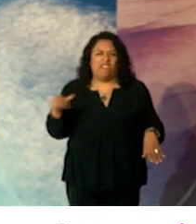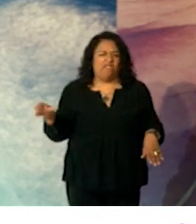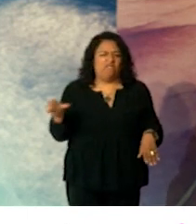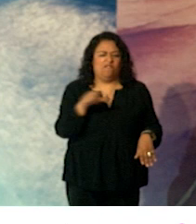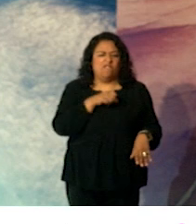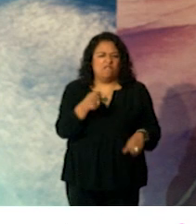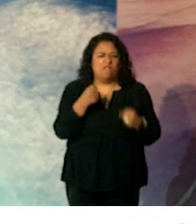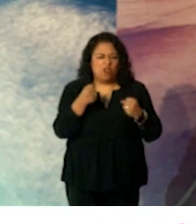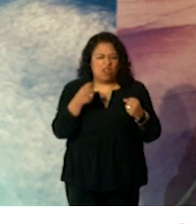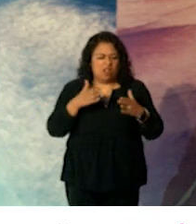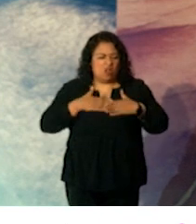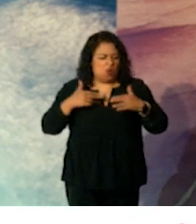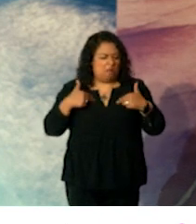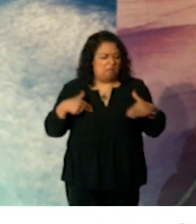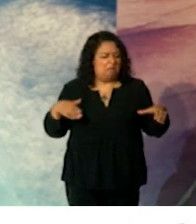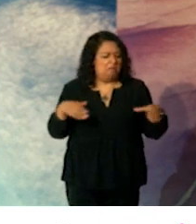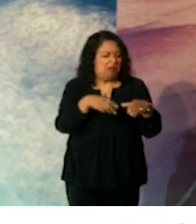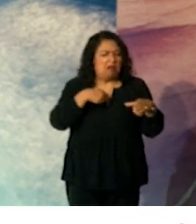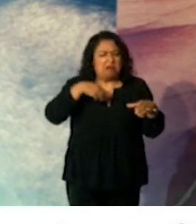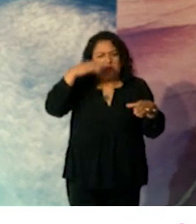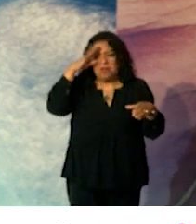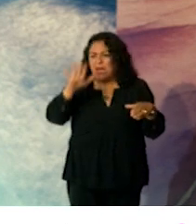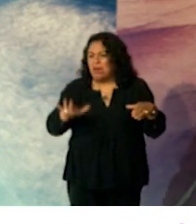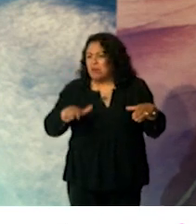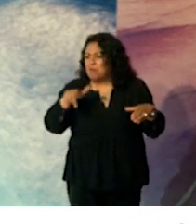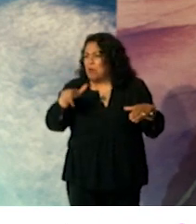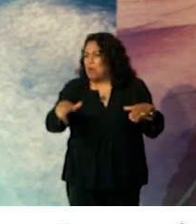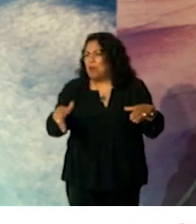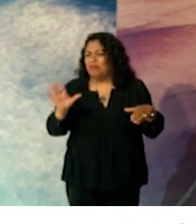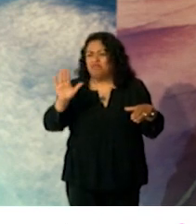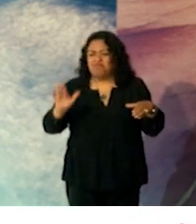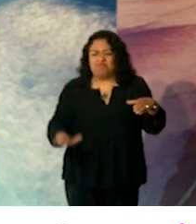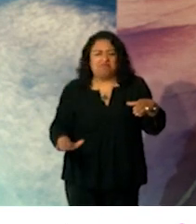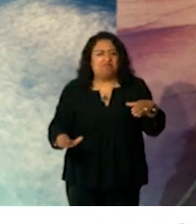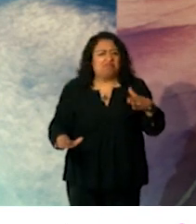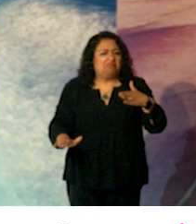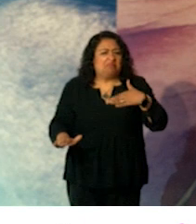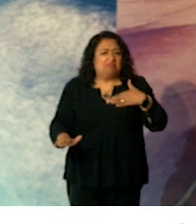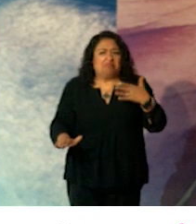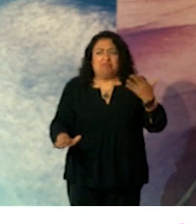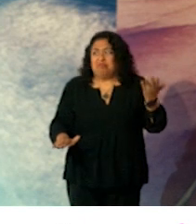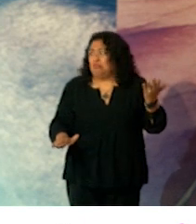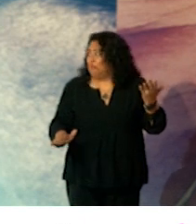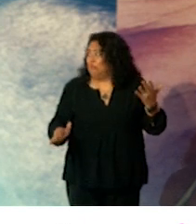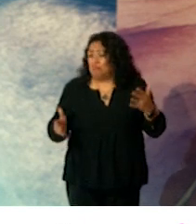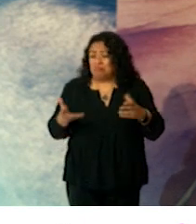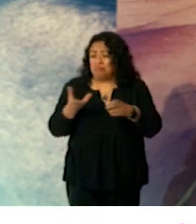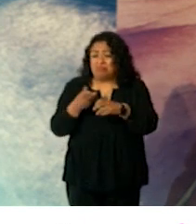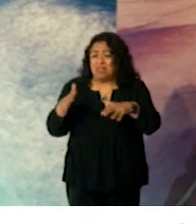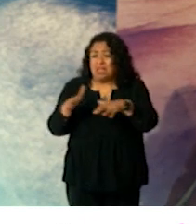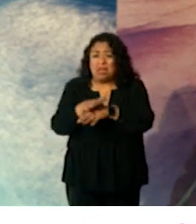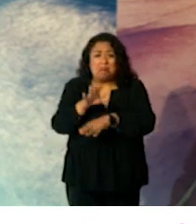de la humanidad en que pensamos que un animal, etcétera, es como que menor a nosotros y que eso no causa un cambio en las